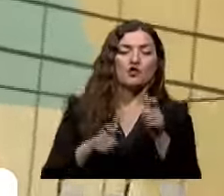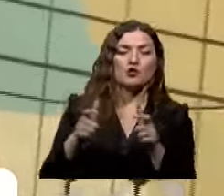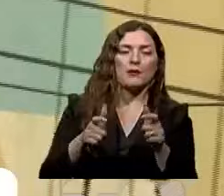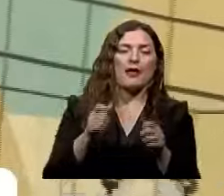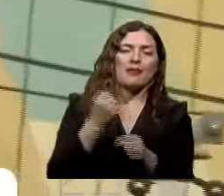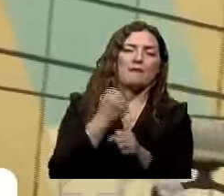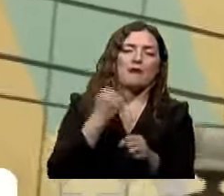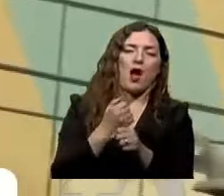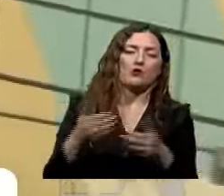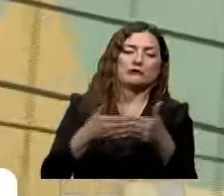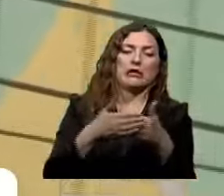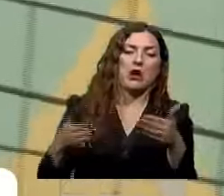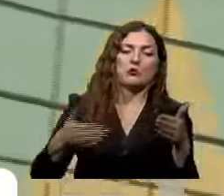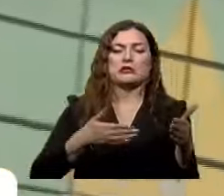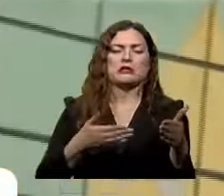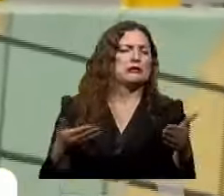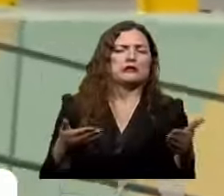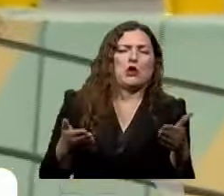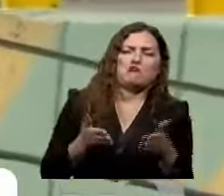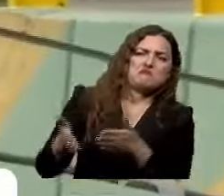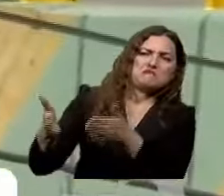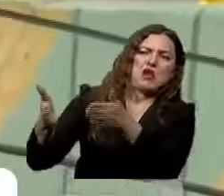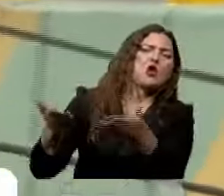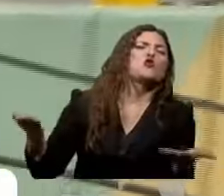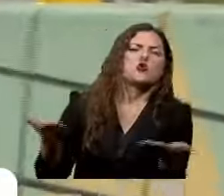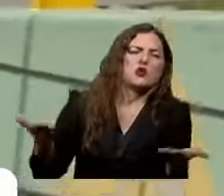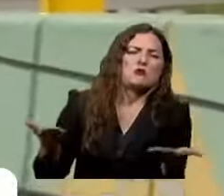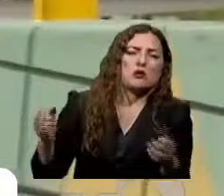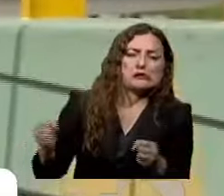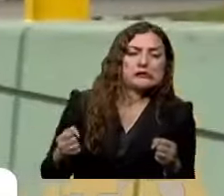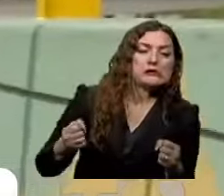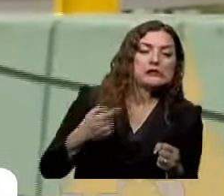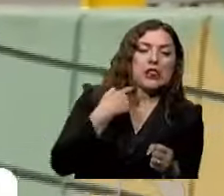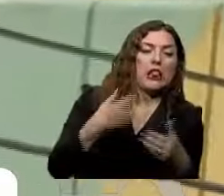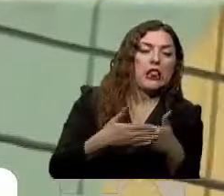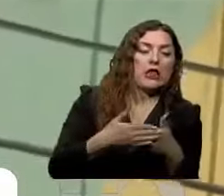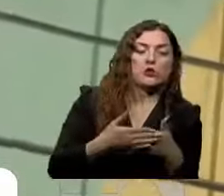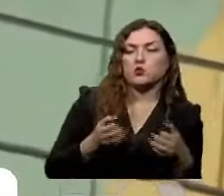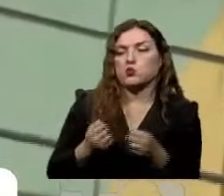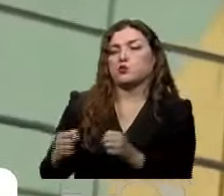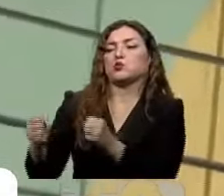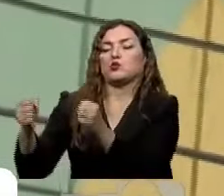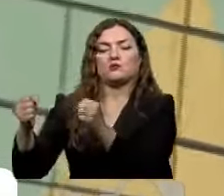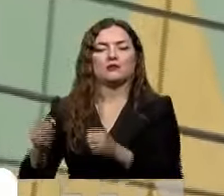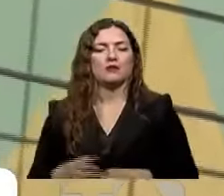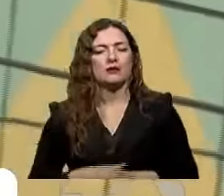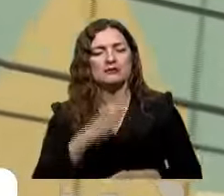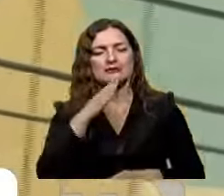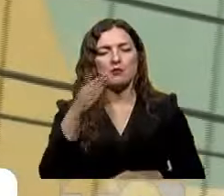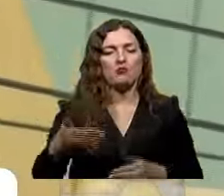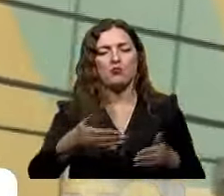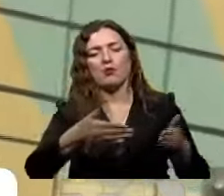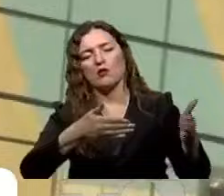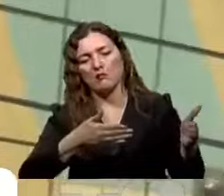ciudadanía mientras duran estos trabajos. Sí, como habían indicado, los cierres van a ser en los carriles laterales. El